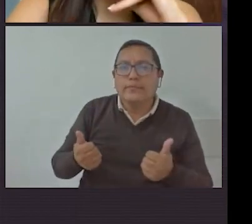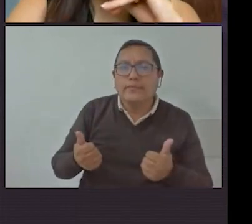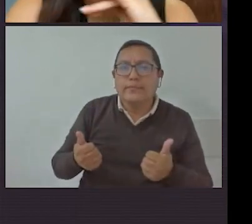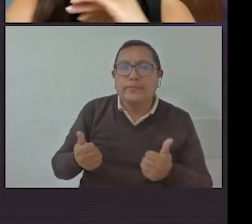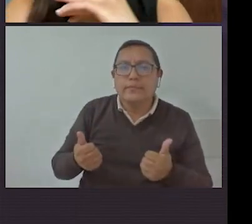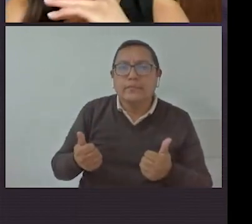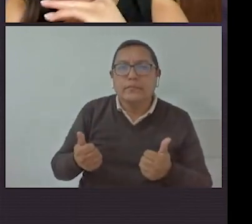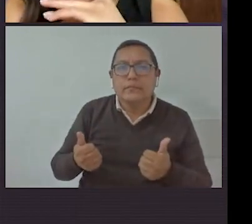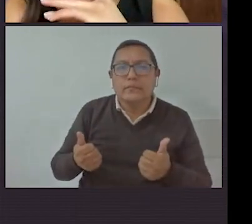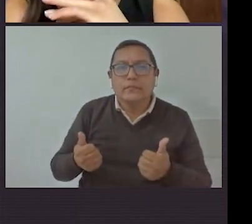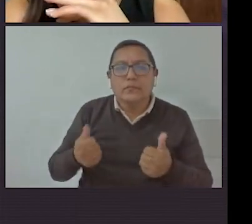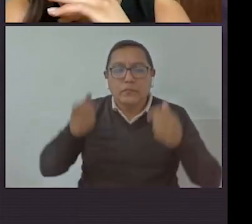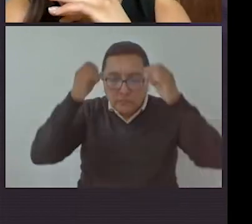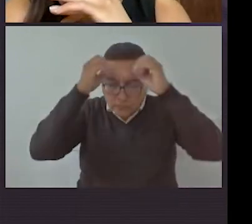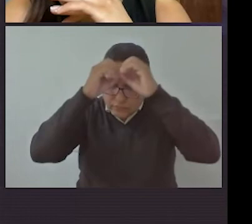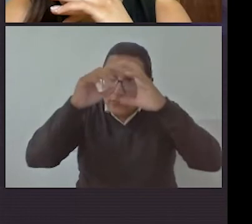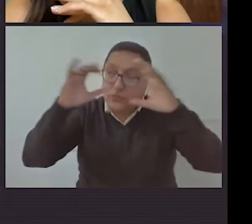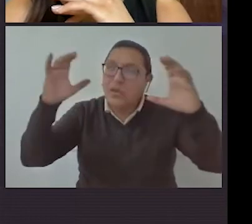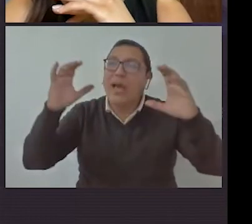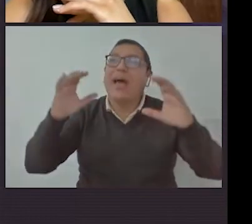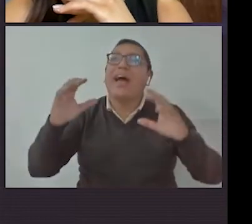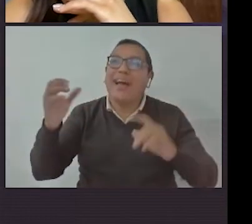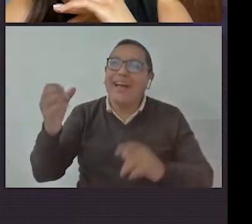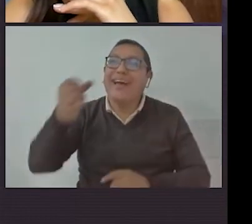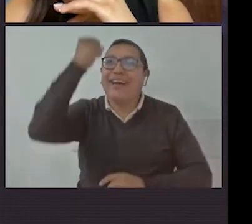Muy claramente.